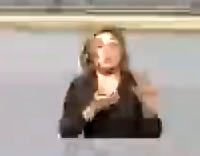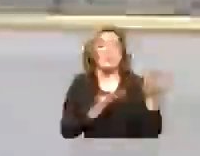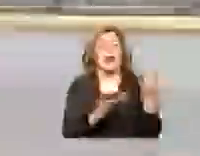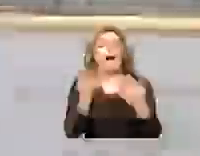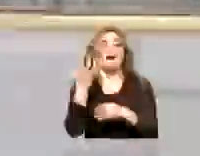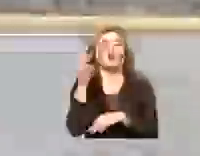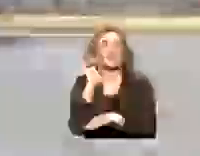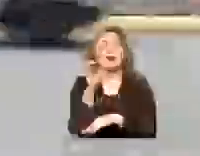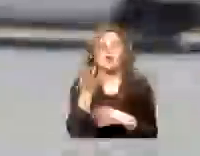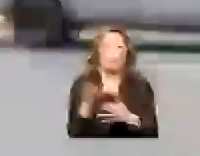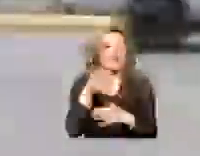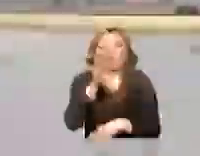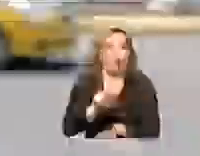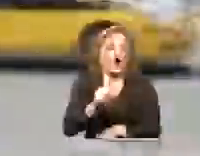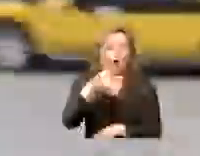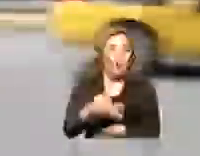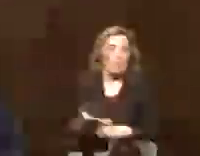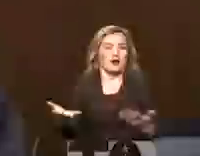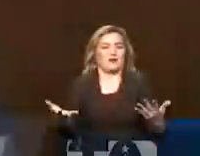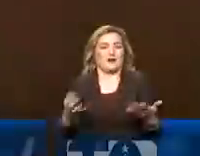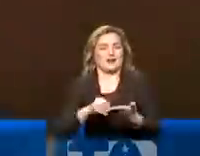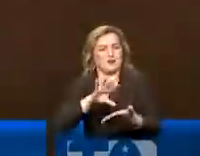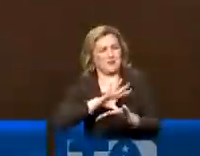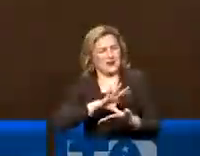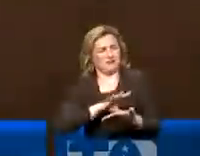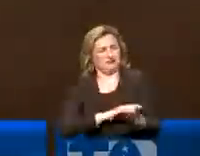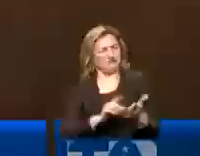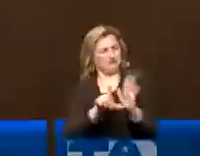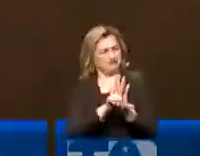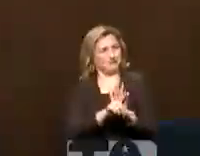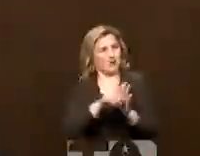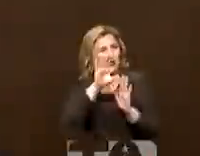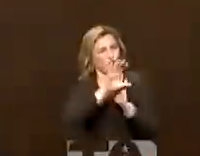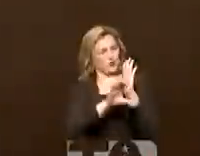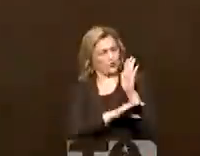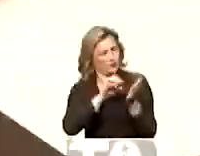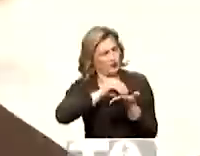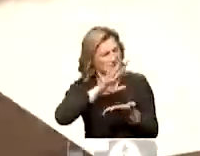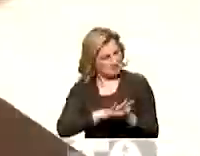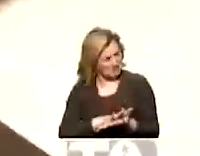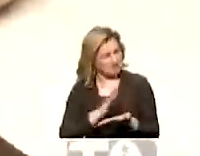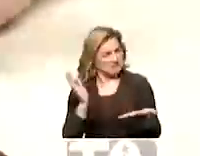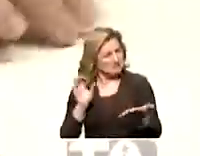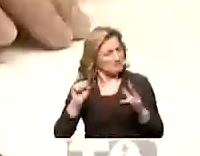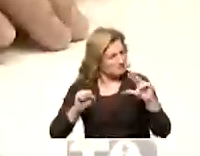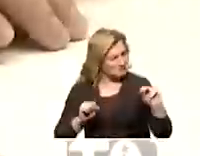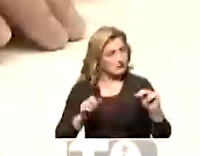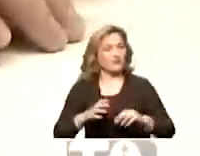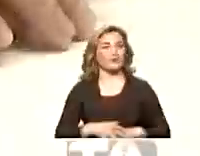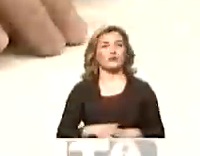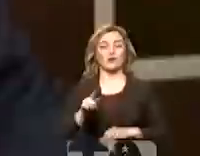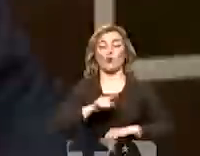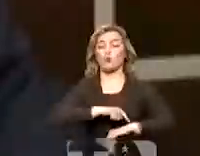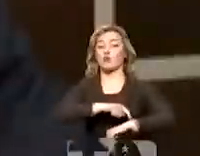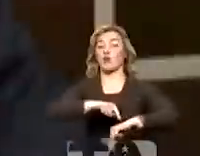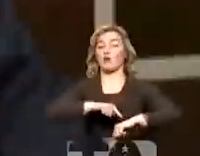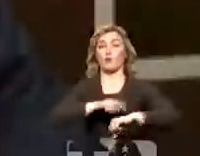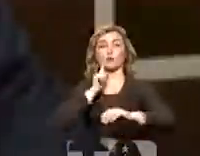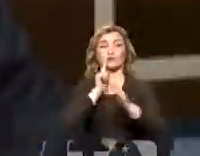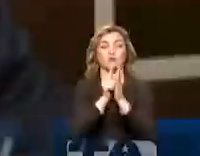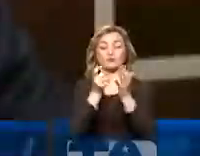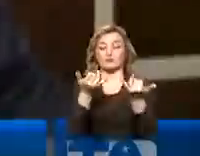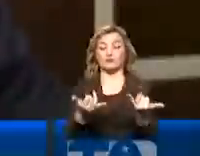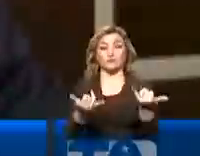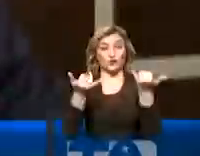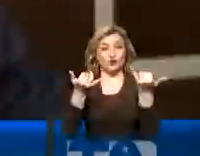Asamblea está pegado a la Constitución y a la ley. Pero según este constitucionalista, hay un tiempo para presentar demandas. En este caso,